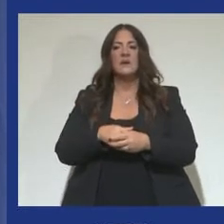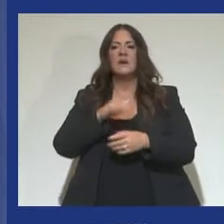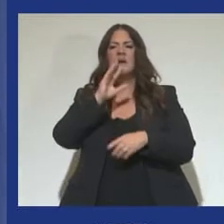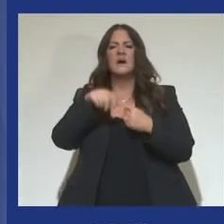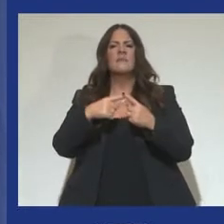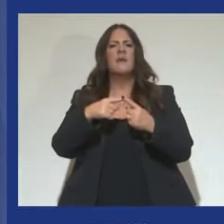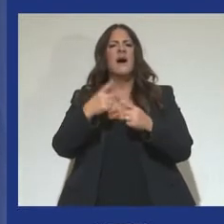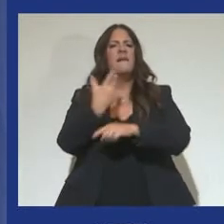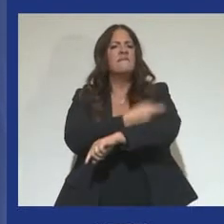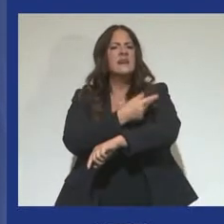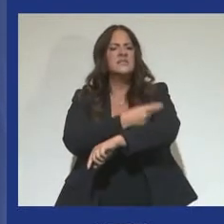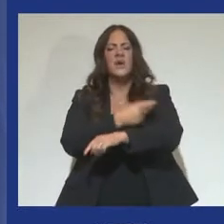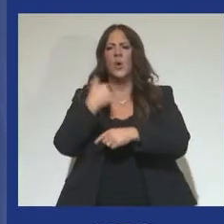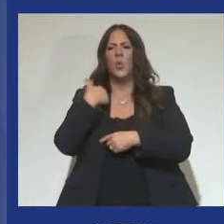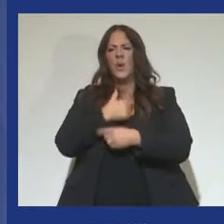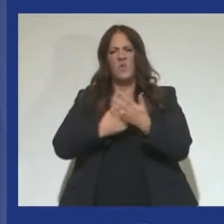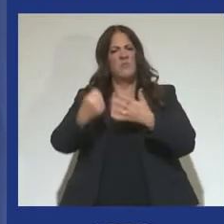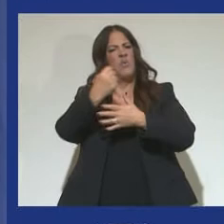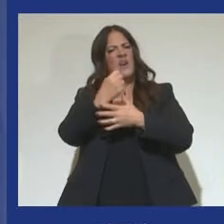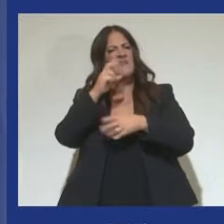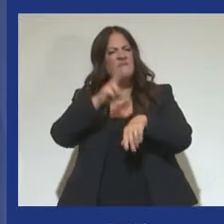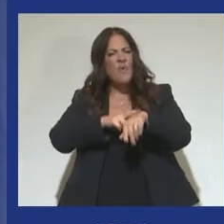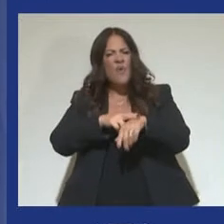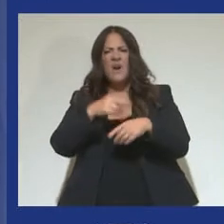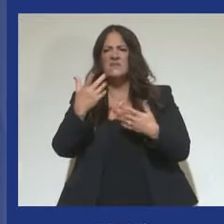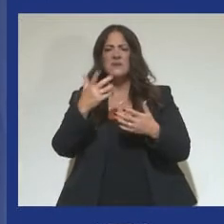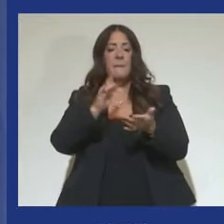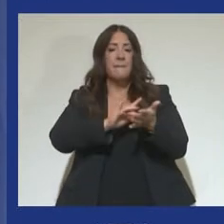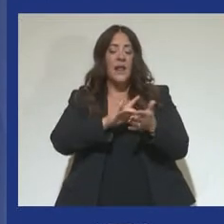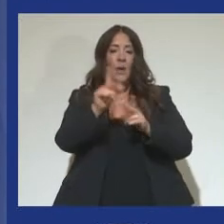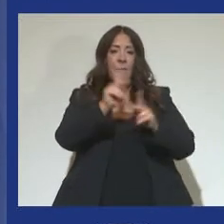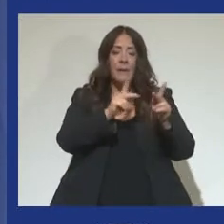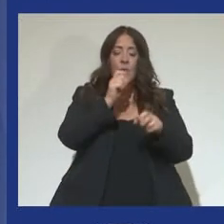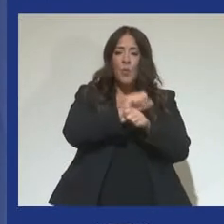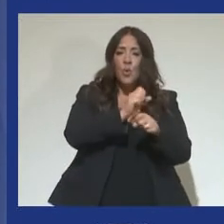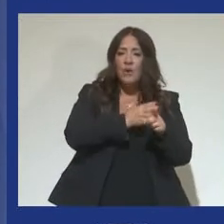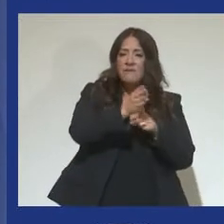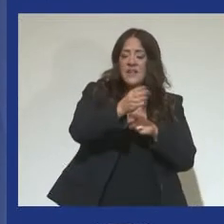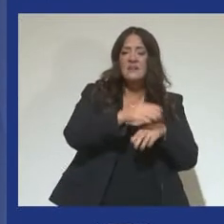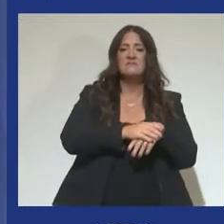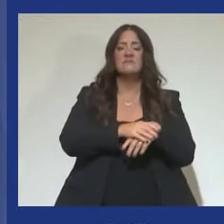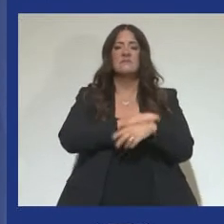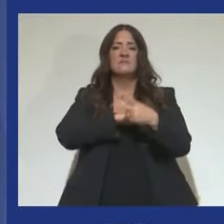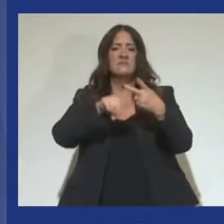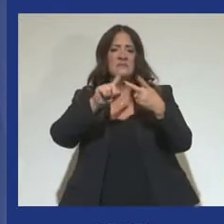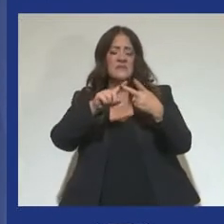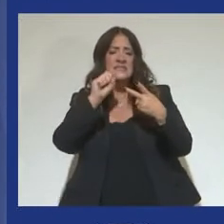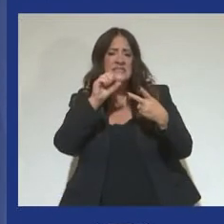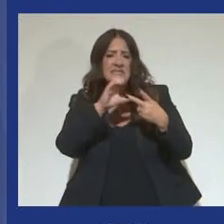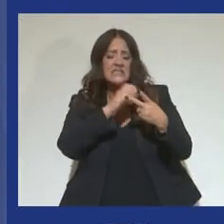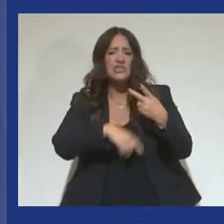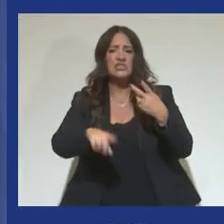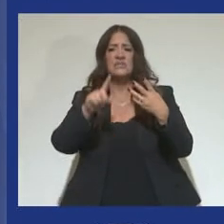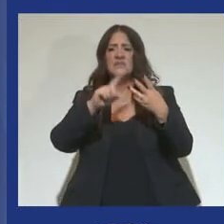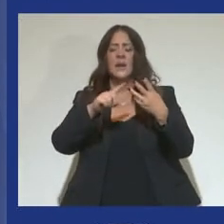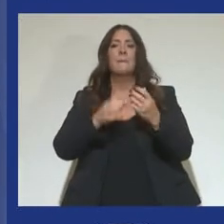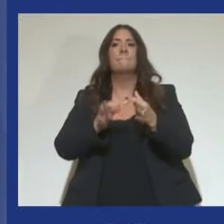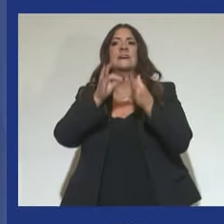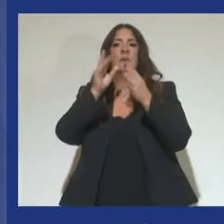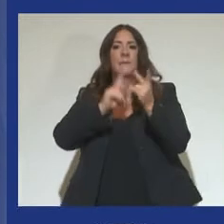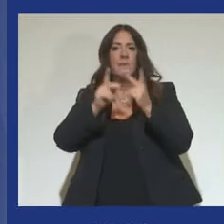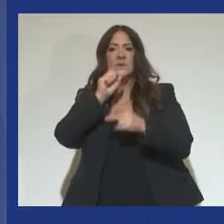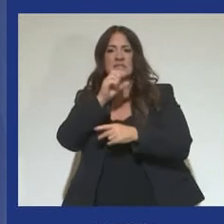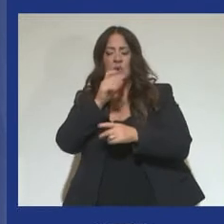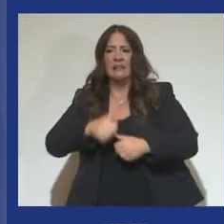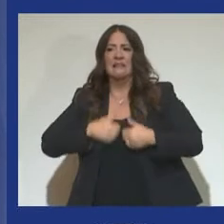nosotros si priorizamos a los trabajadores de salud queremos vacunar a los vacunadores creo que eso es fundamental y ayuda a las personas